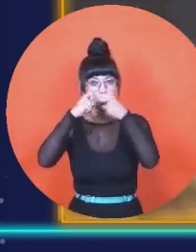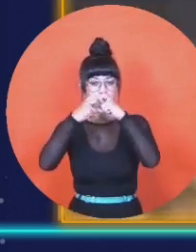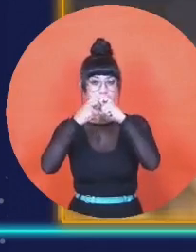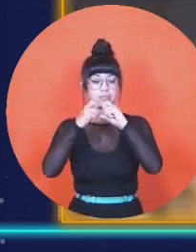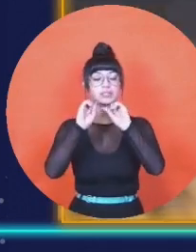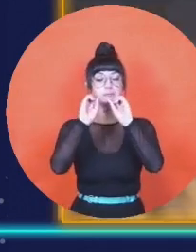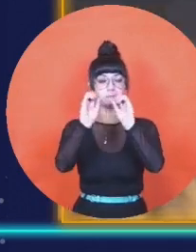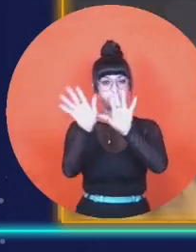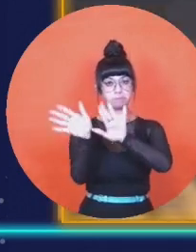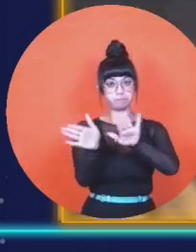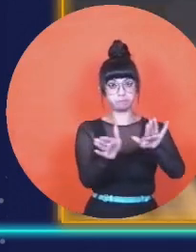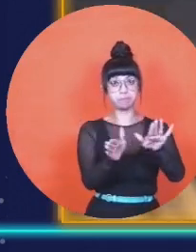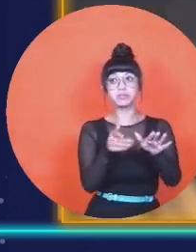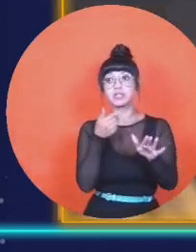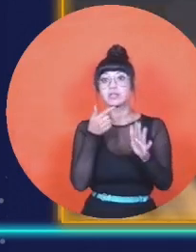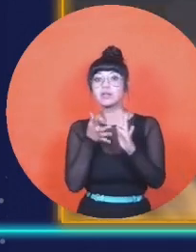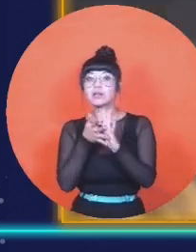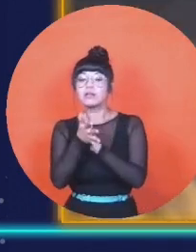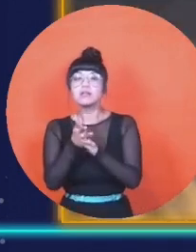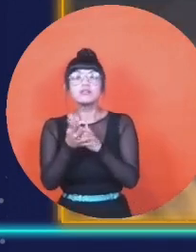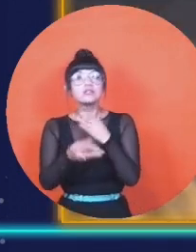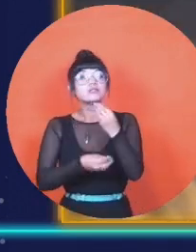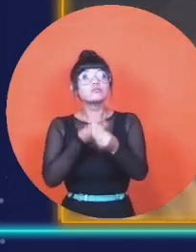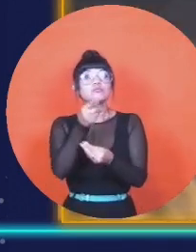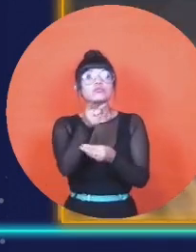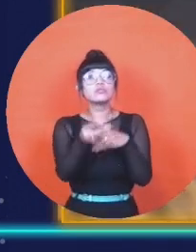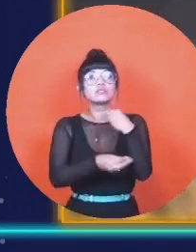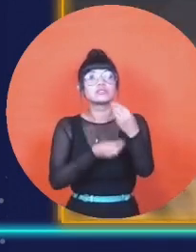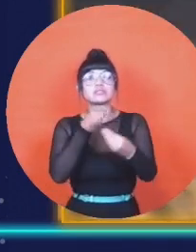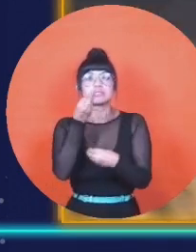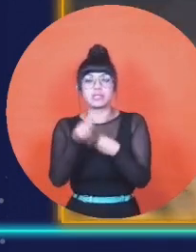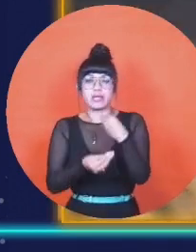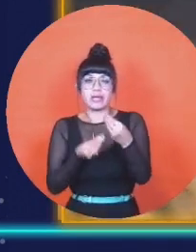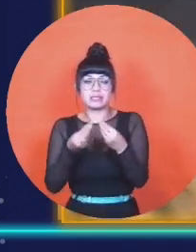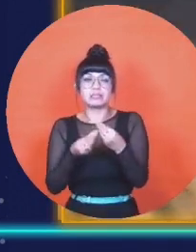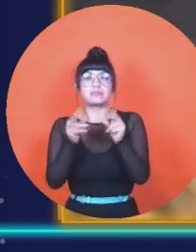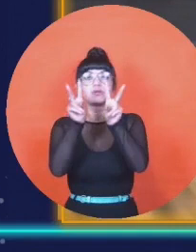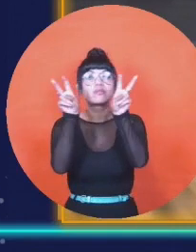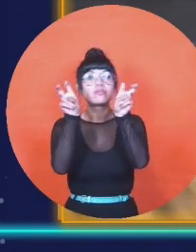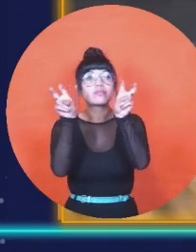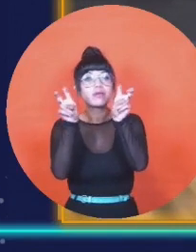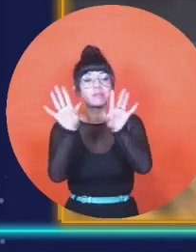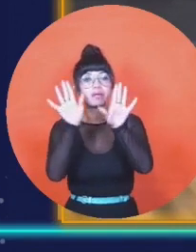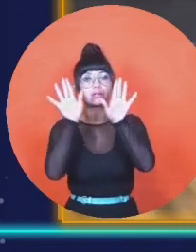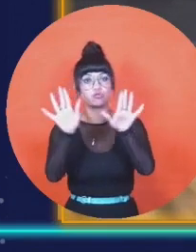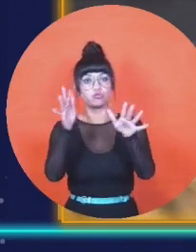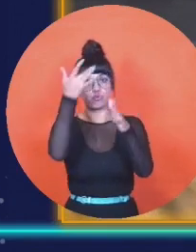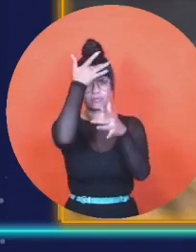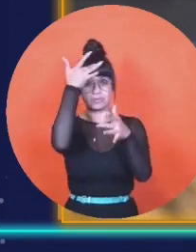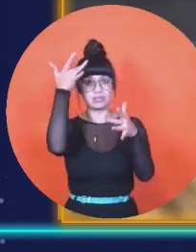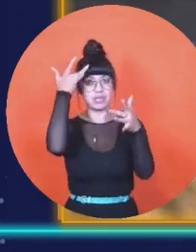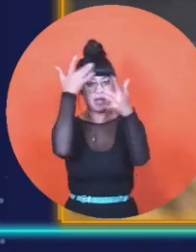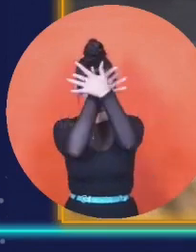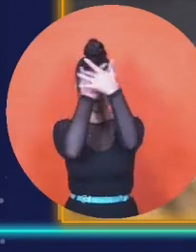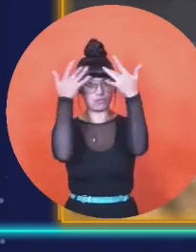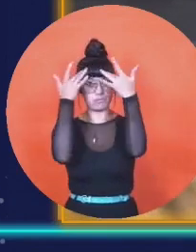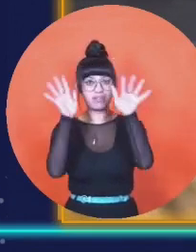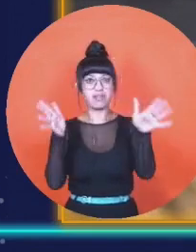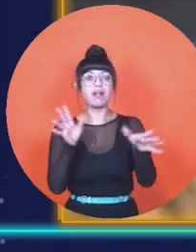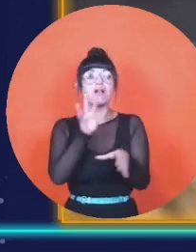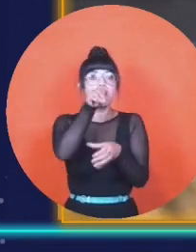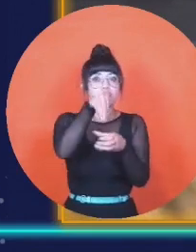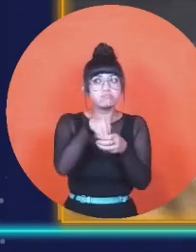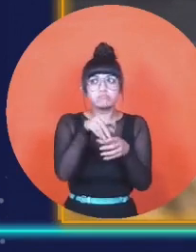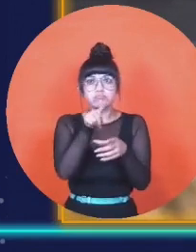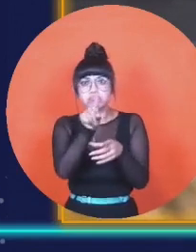esto, ¿cuál es el papel de ustedes o cómo ven ustedes el tema de salud mental? Y pues, si existe,